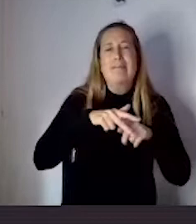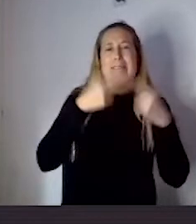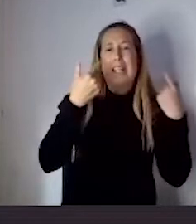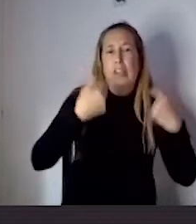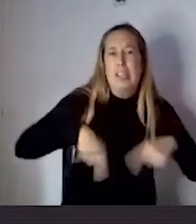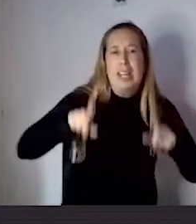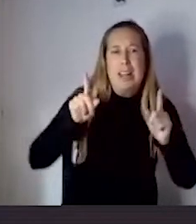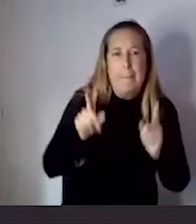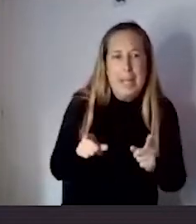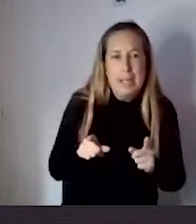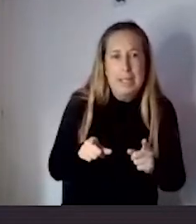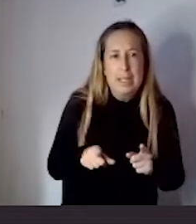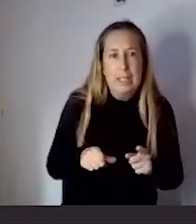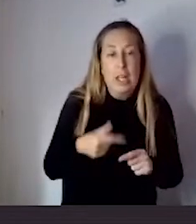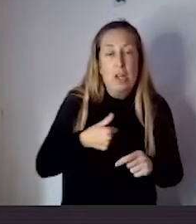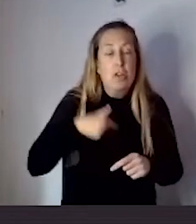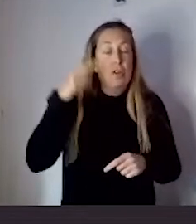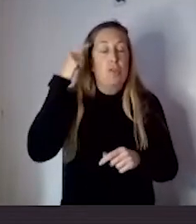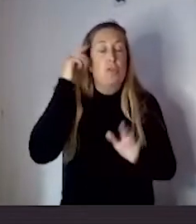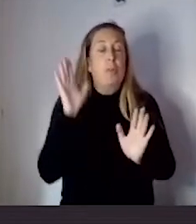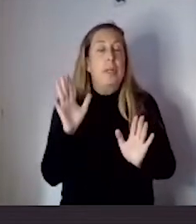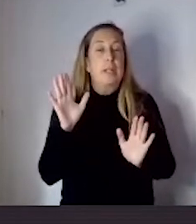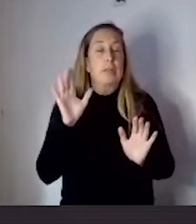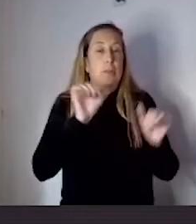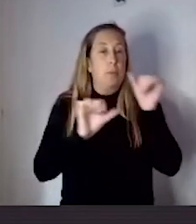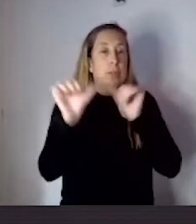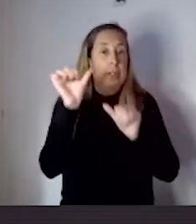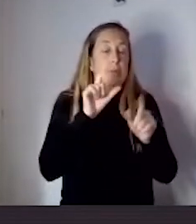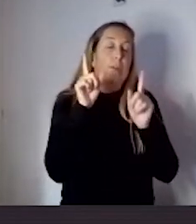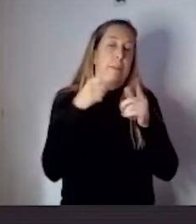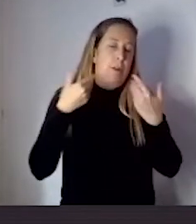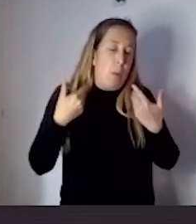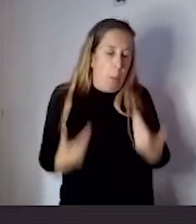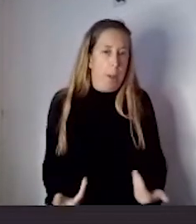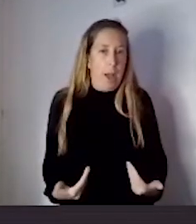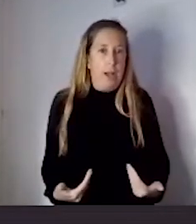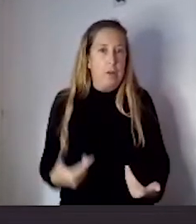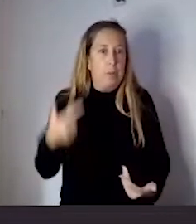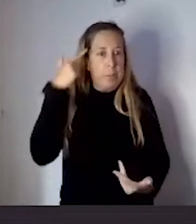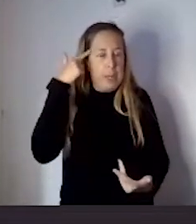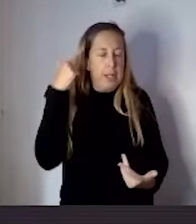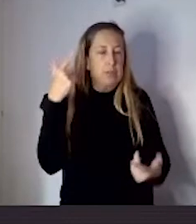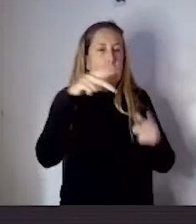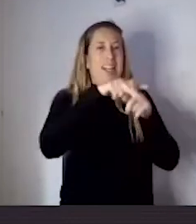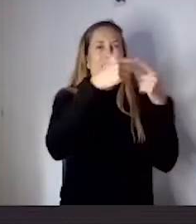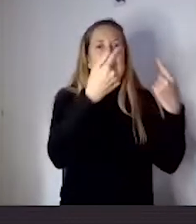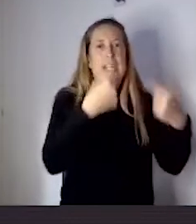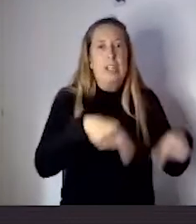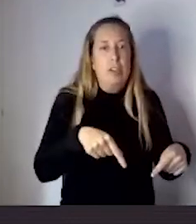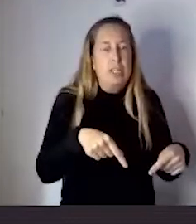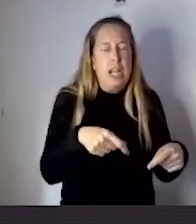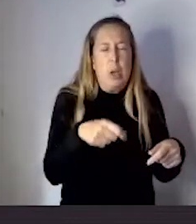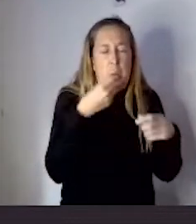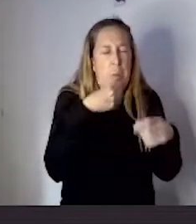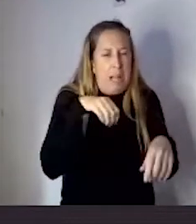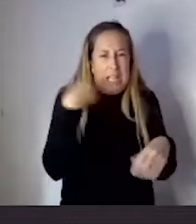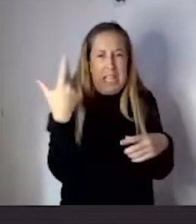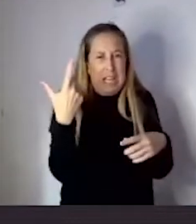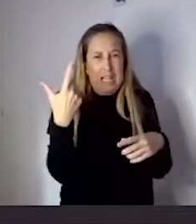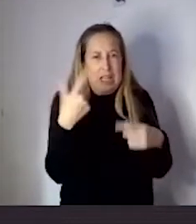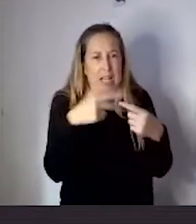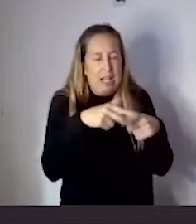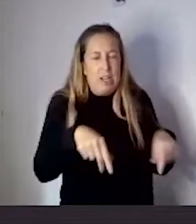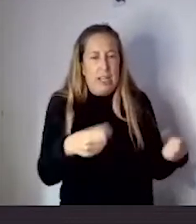yo considero como luego científico pero también como humano considero que la tecnología es cualquier herramienta que extiende nuestras habilidades